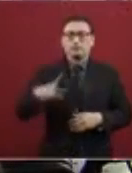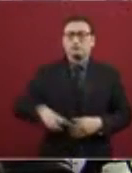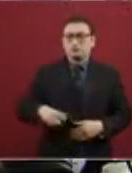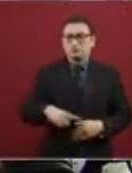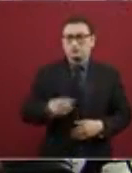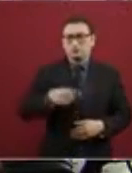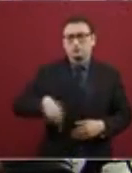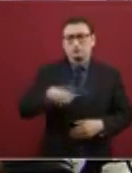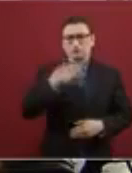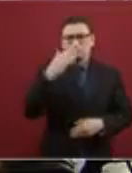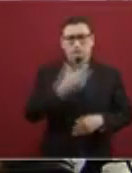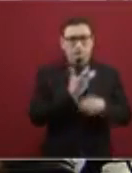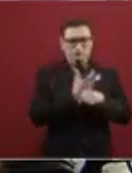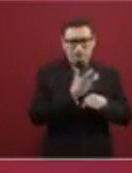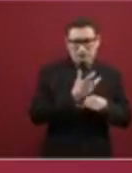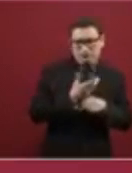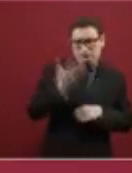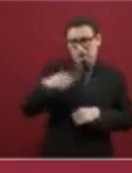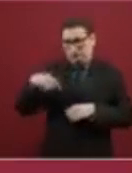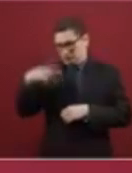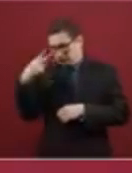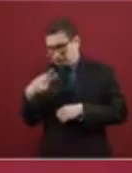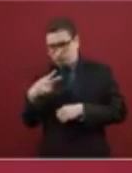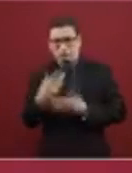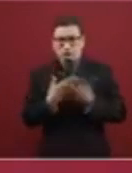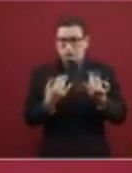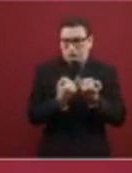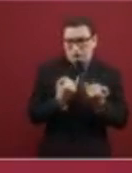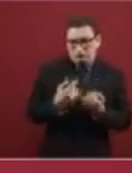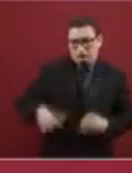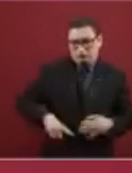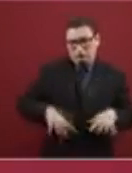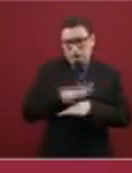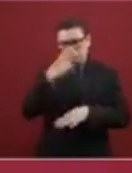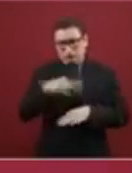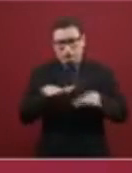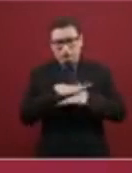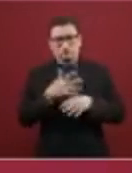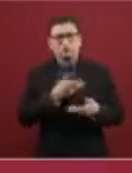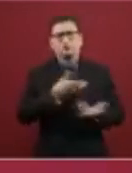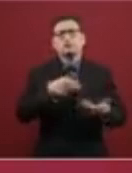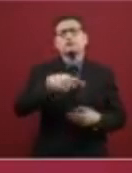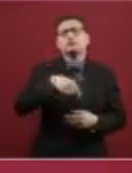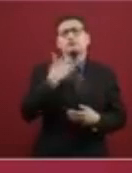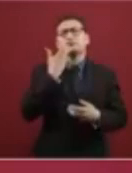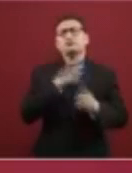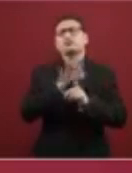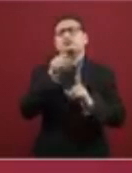anterior y el gobierno de Estados Unidos, el gobierno actual, querían